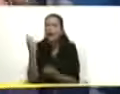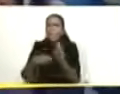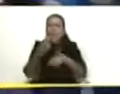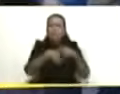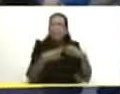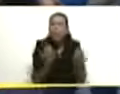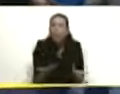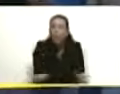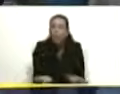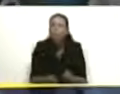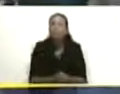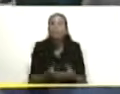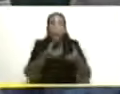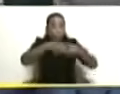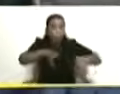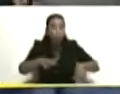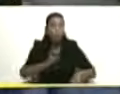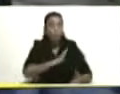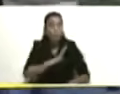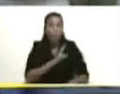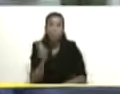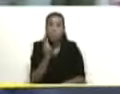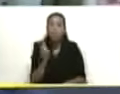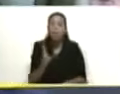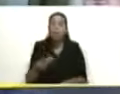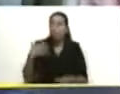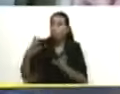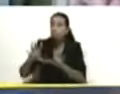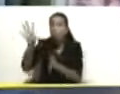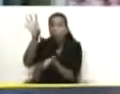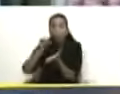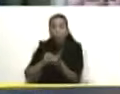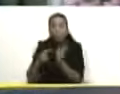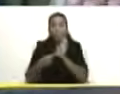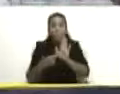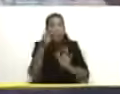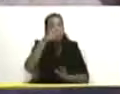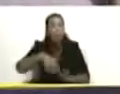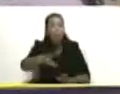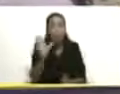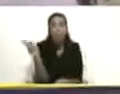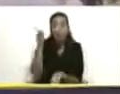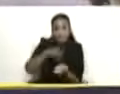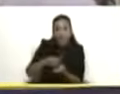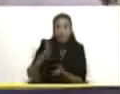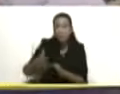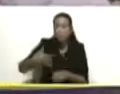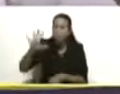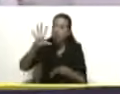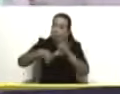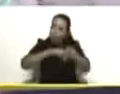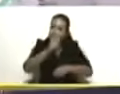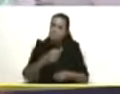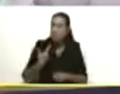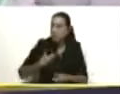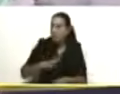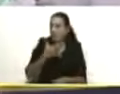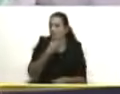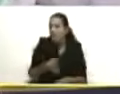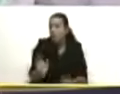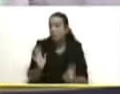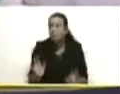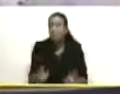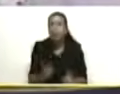Bueno, ¿huevo soberano? El huevo soberano. Traímos muestras ahí para que nuestro pueblo, cuando venga, se pueda llevar los huevitos. O sea, que el país tiene sus